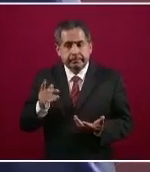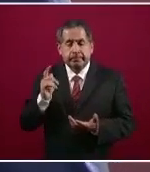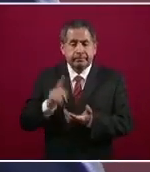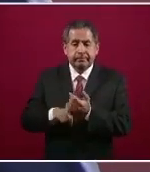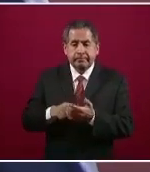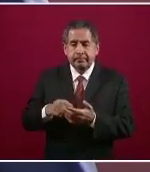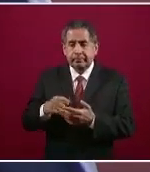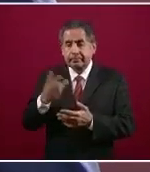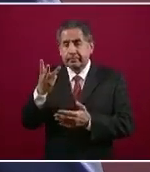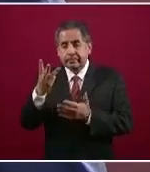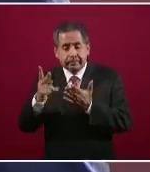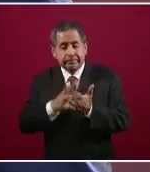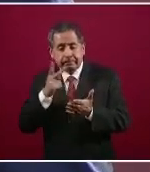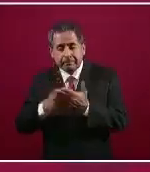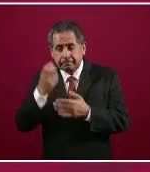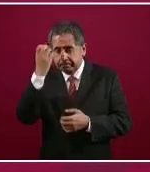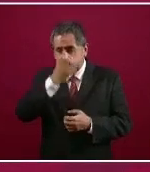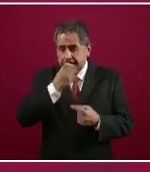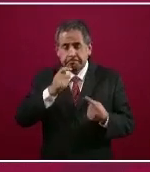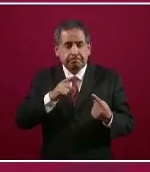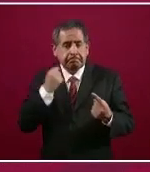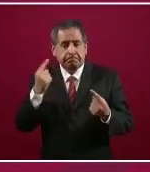hasta 3 veces el examen